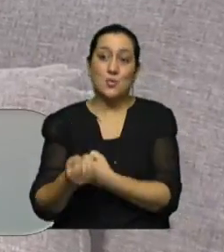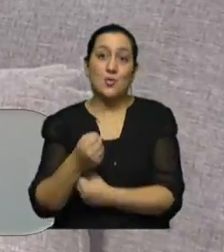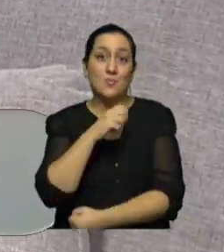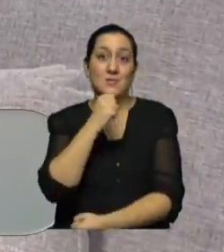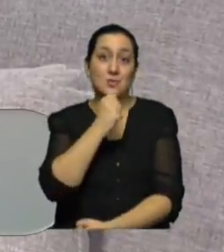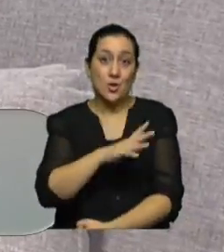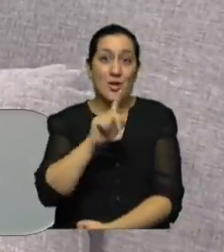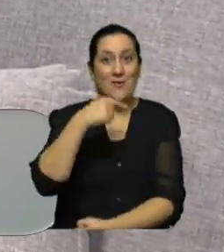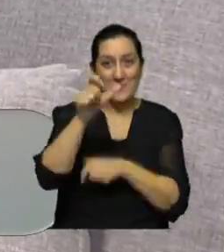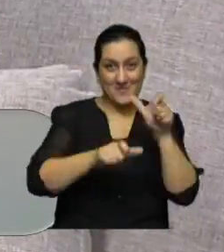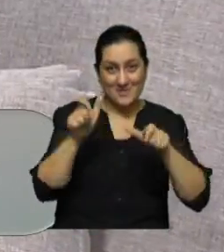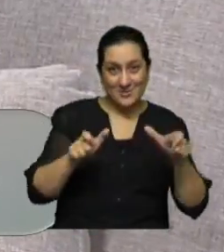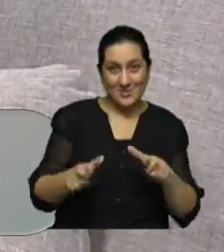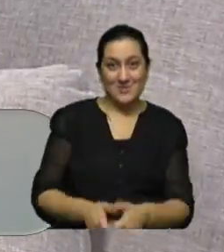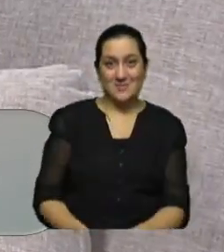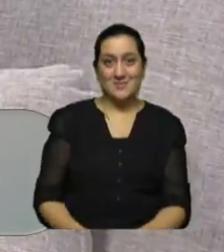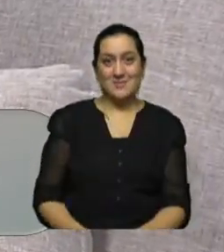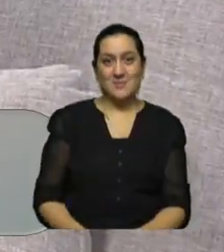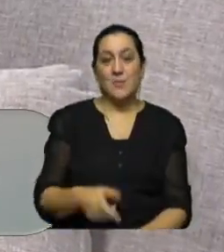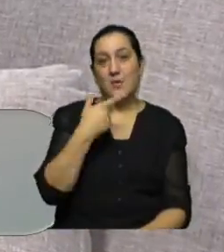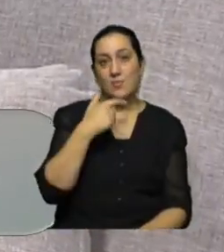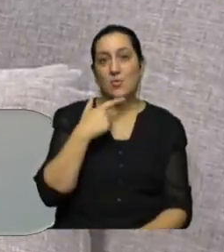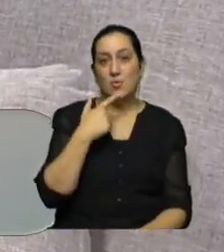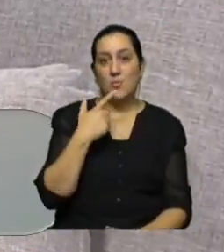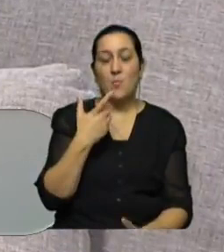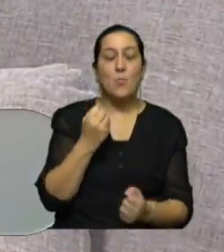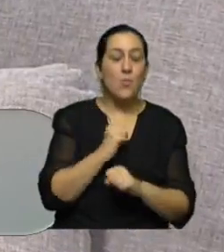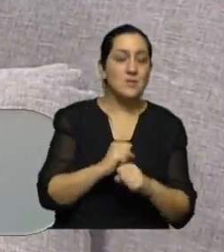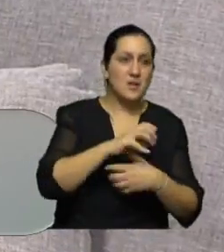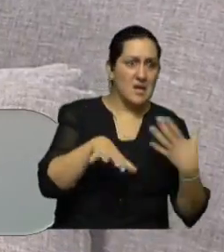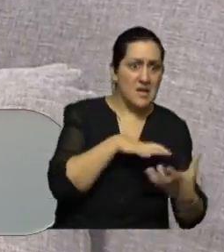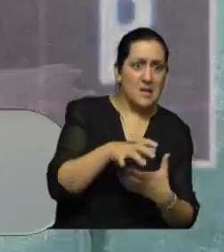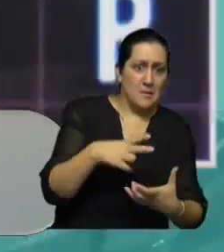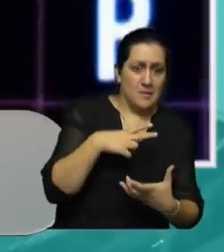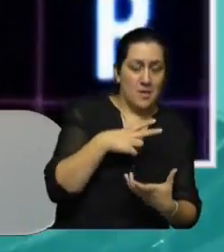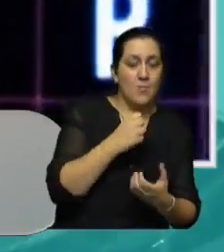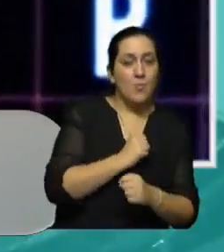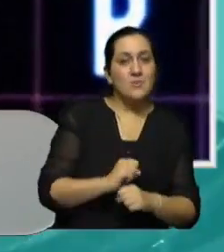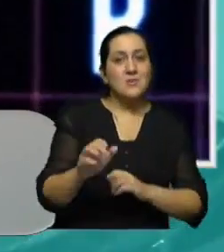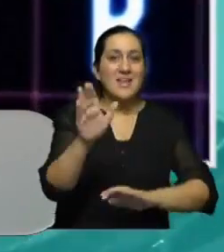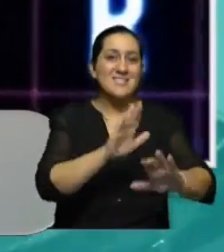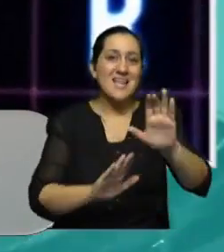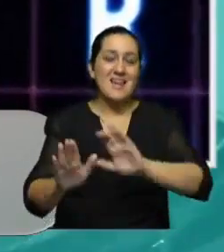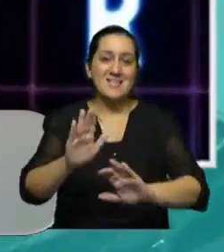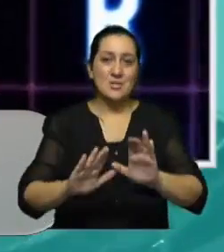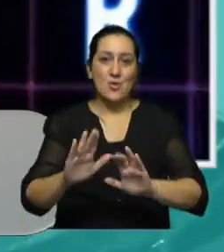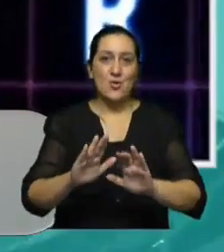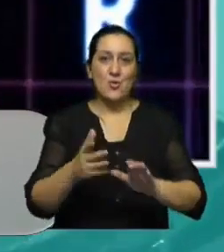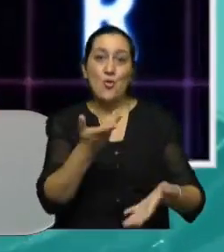otras personas, ¿no? Que, no sé, lo que puede ser una catástrofe personal, de pronto se puede transformar en una sanación colectiva. Y eso me